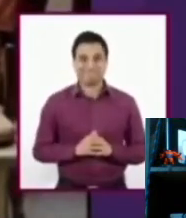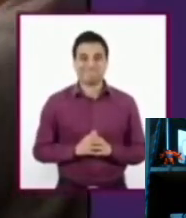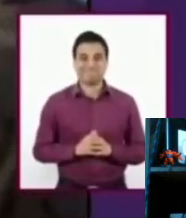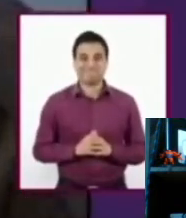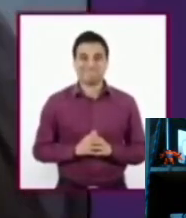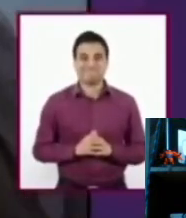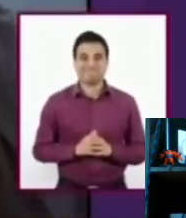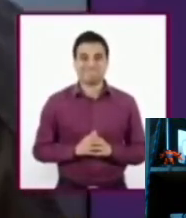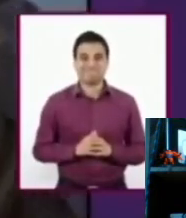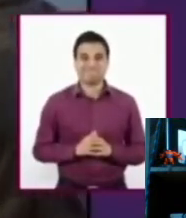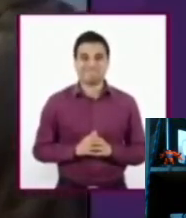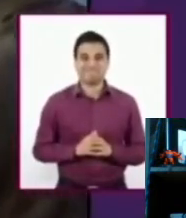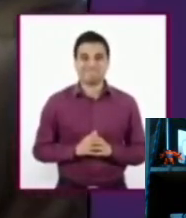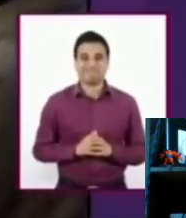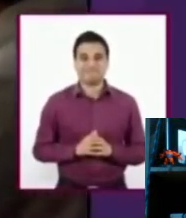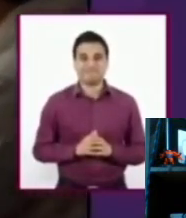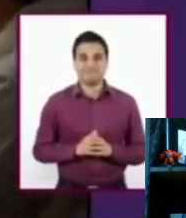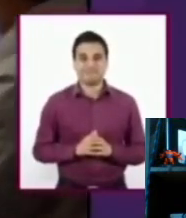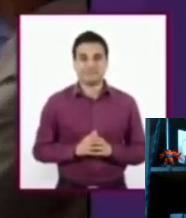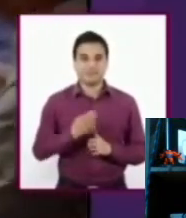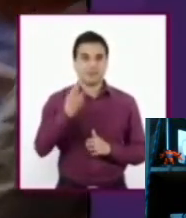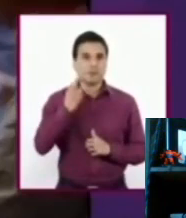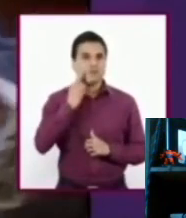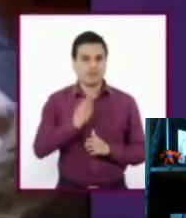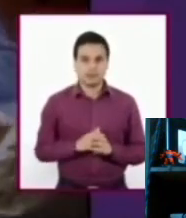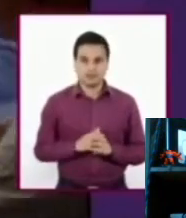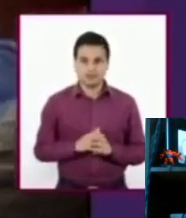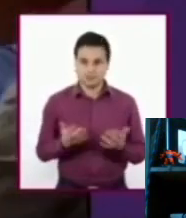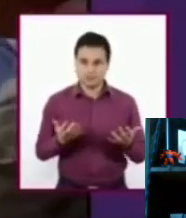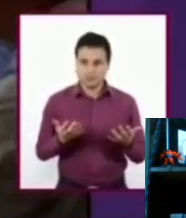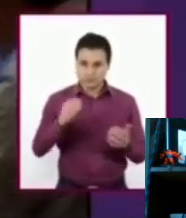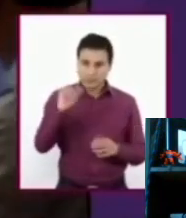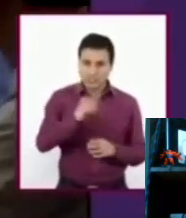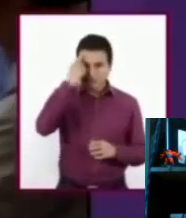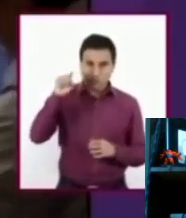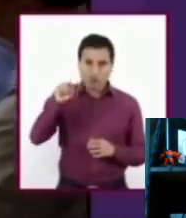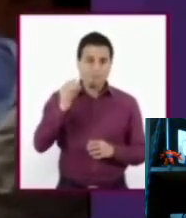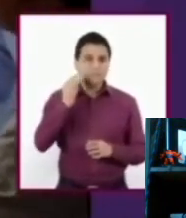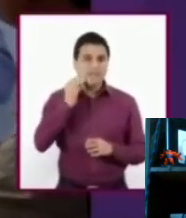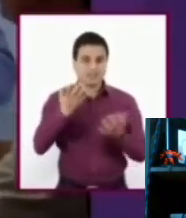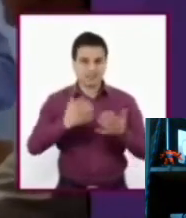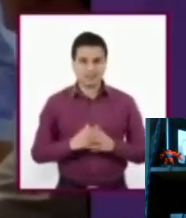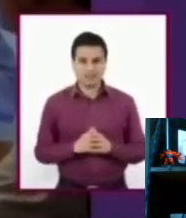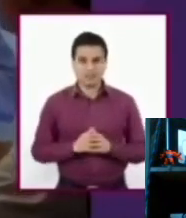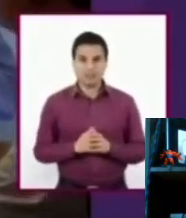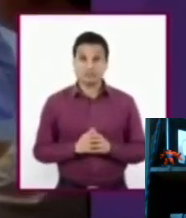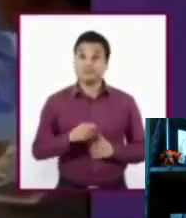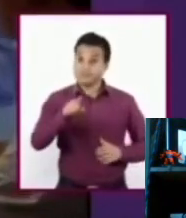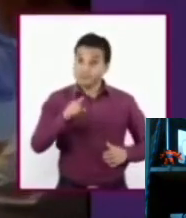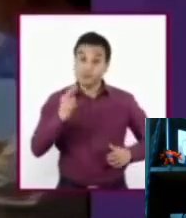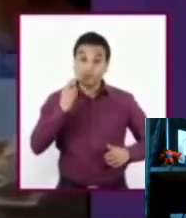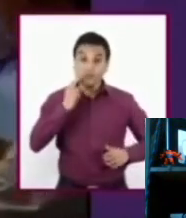no no robbie bach is west o michael ya